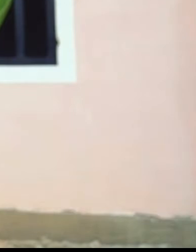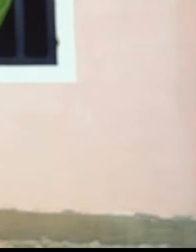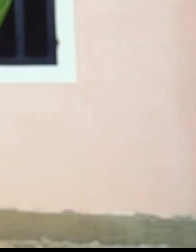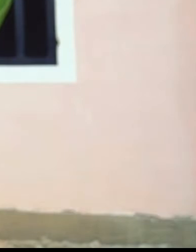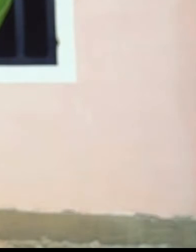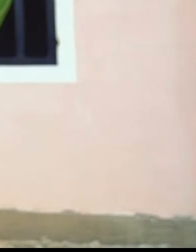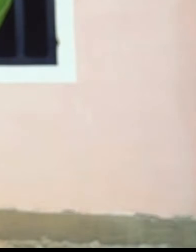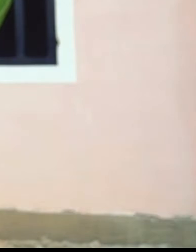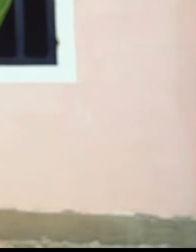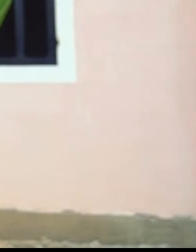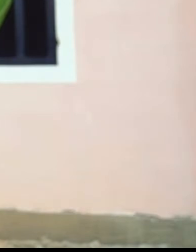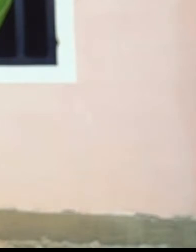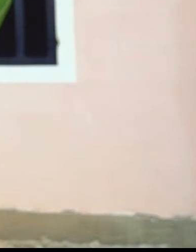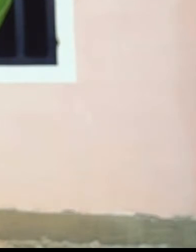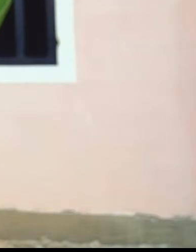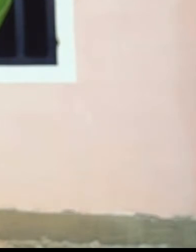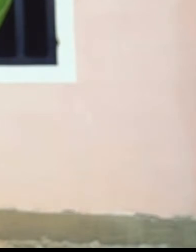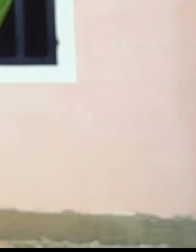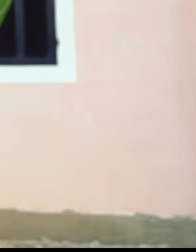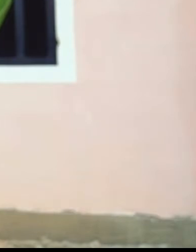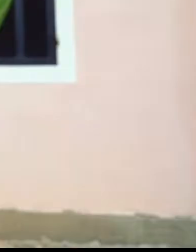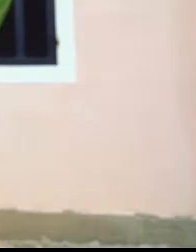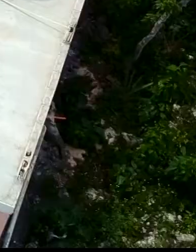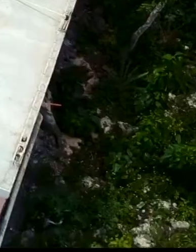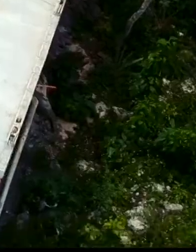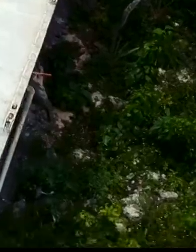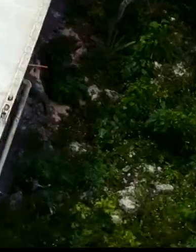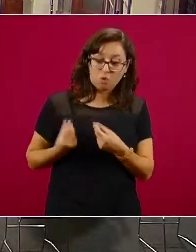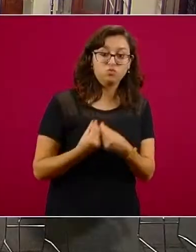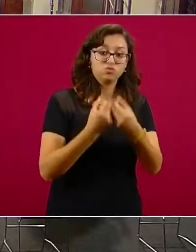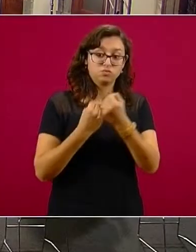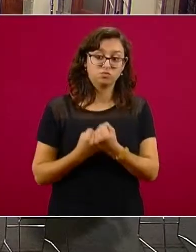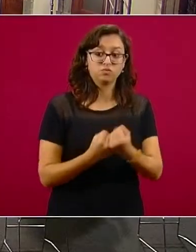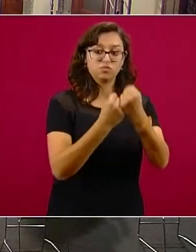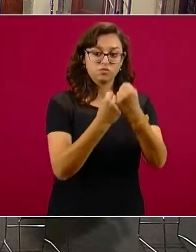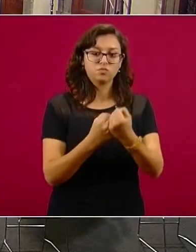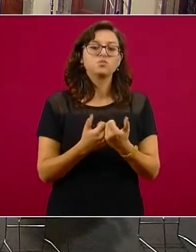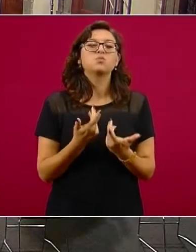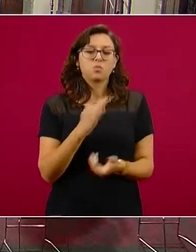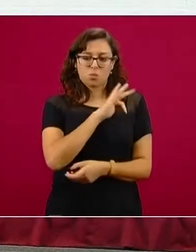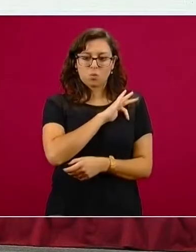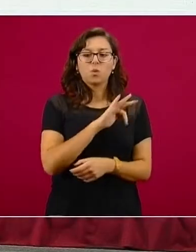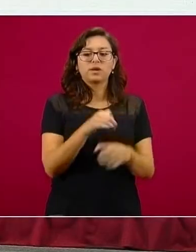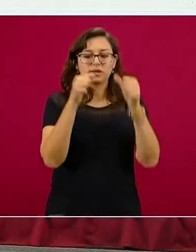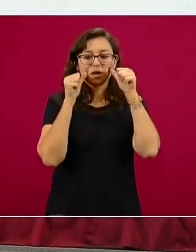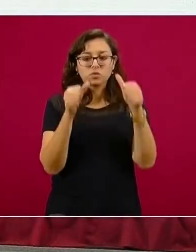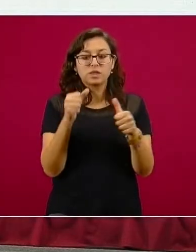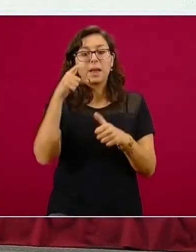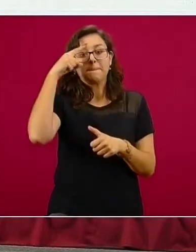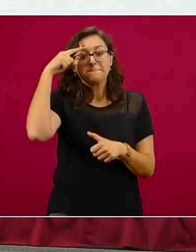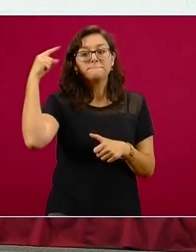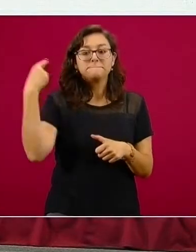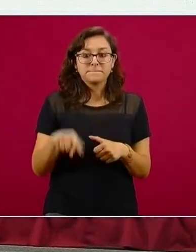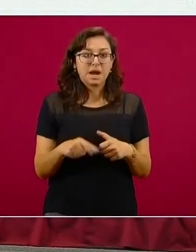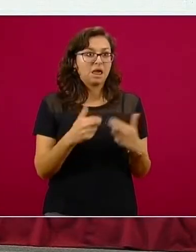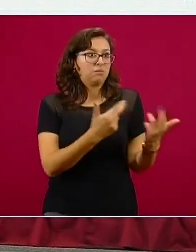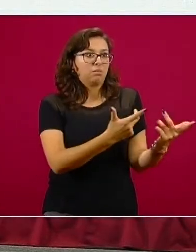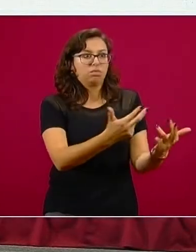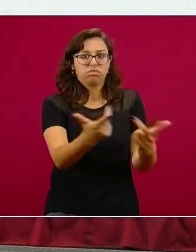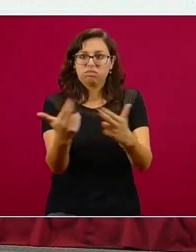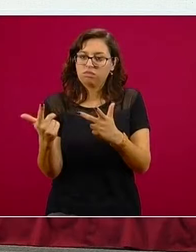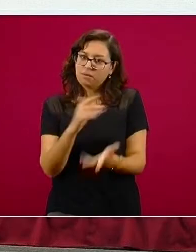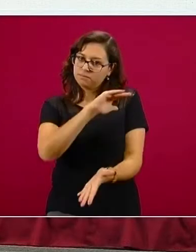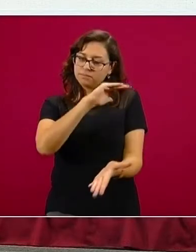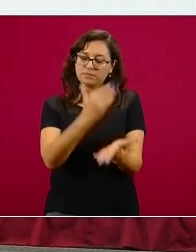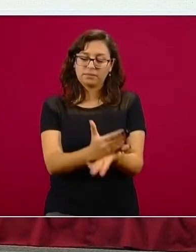.3 millones de lotes irregulares y en 40 años la Coret solo pudo regularizar 2.5 millones de lotes, lo